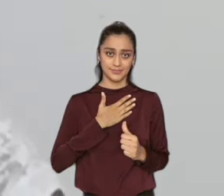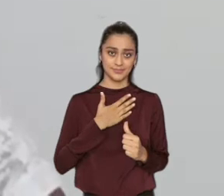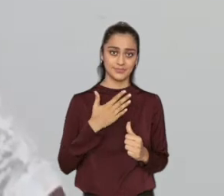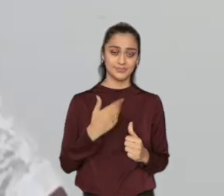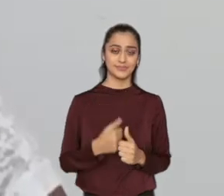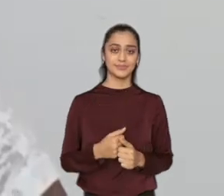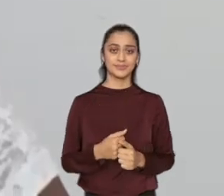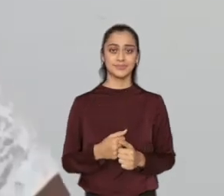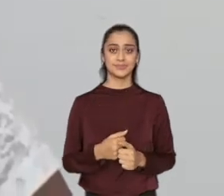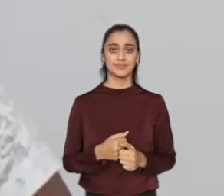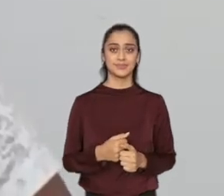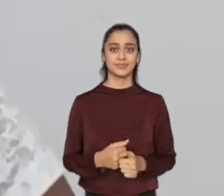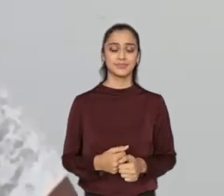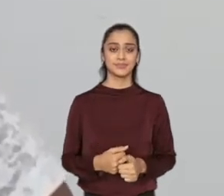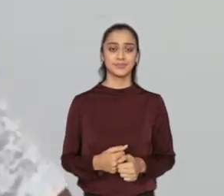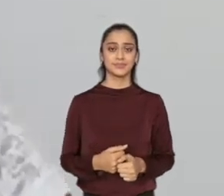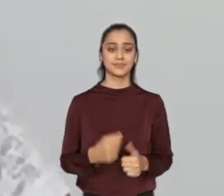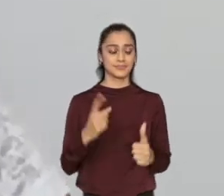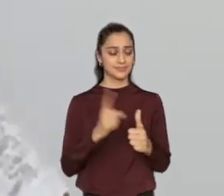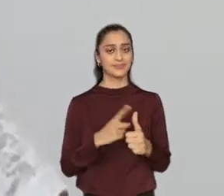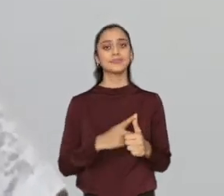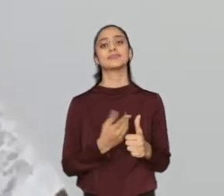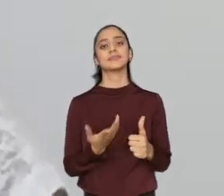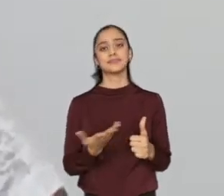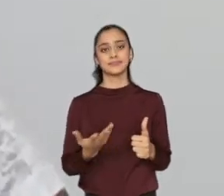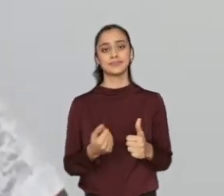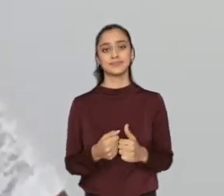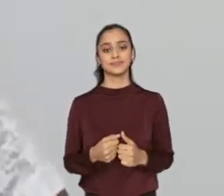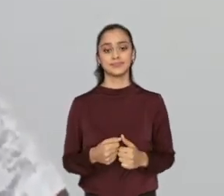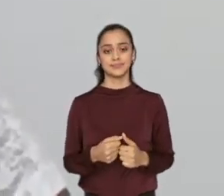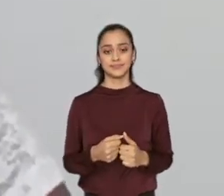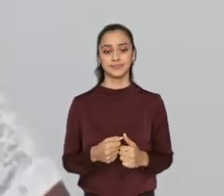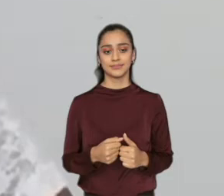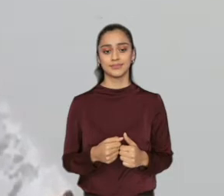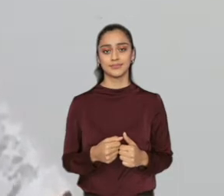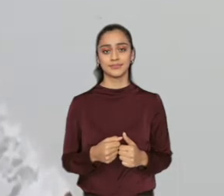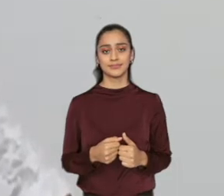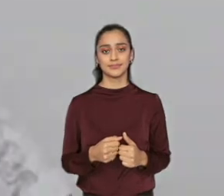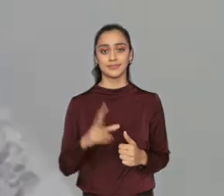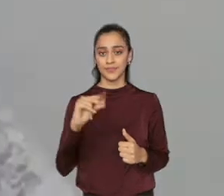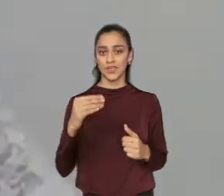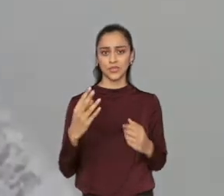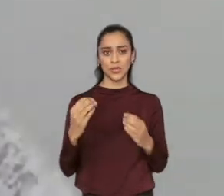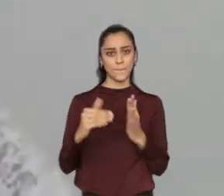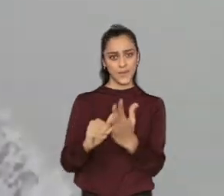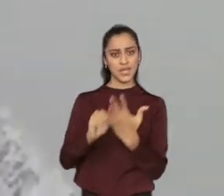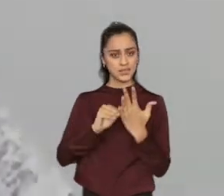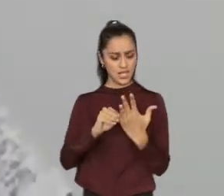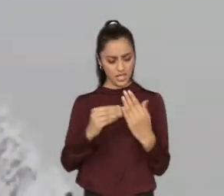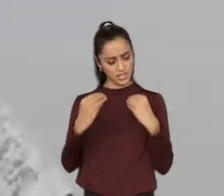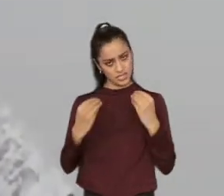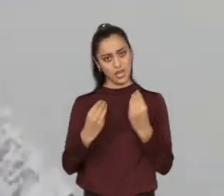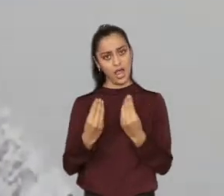la primera es que si no me enseñan a hacer las